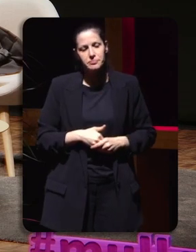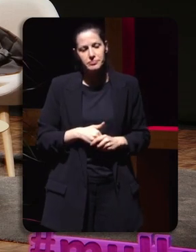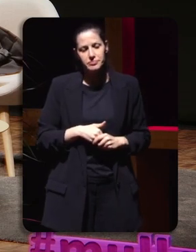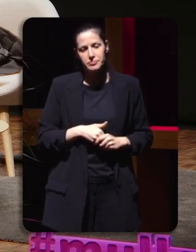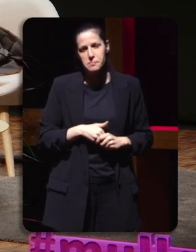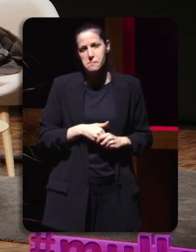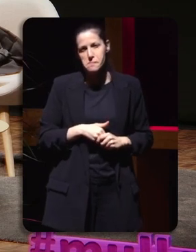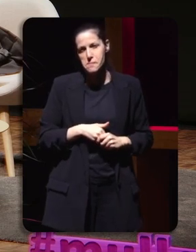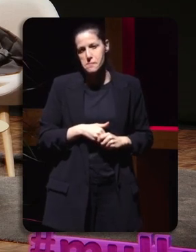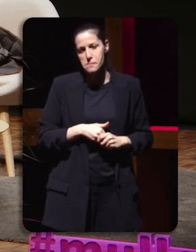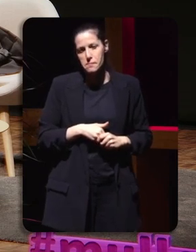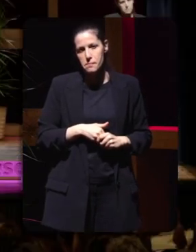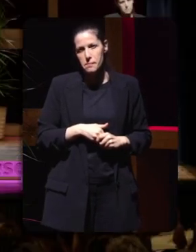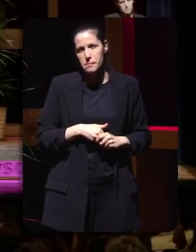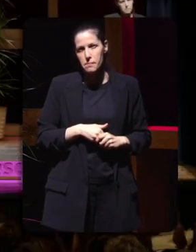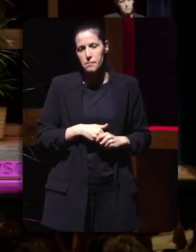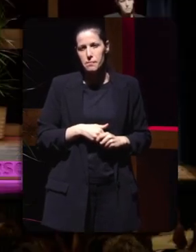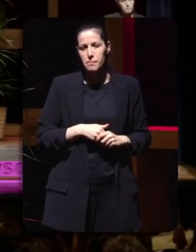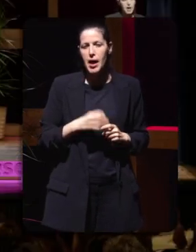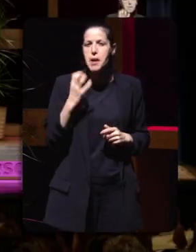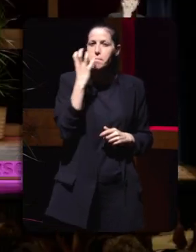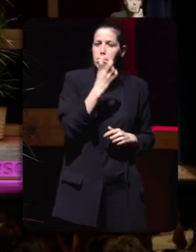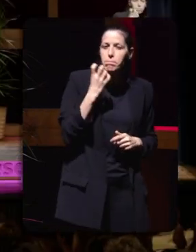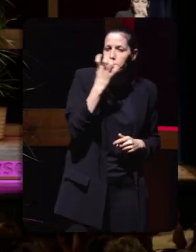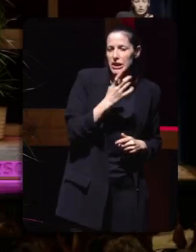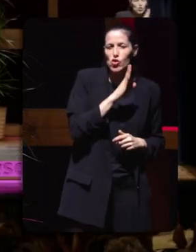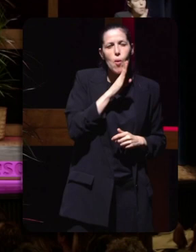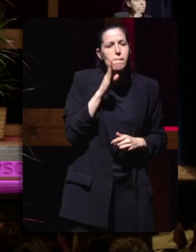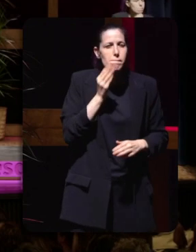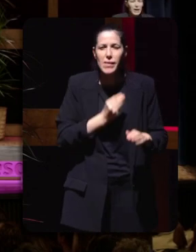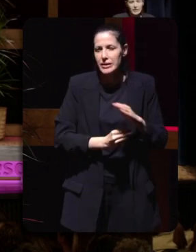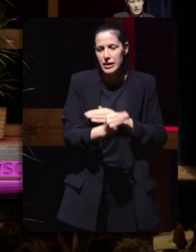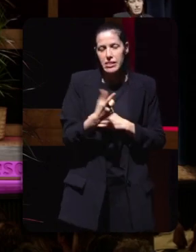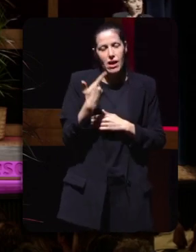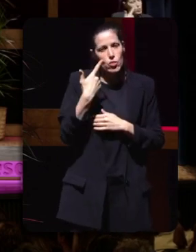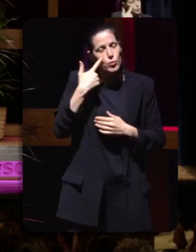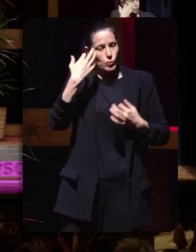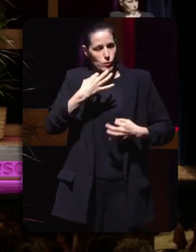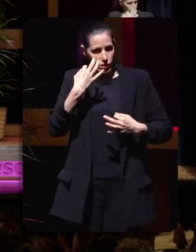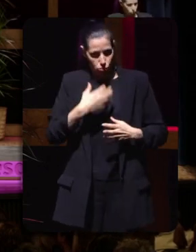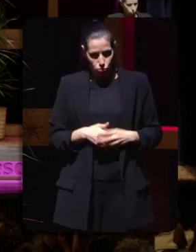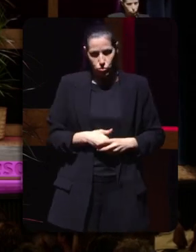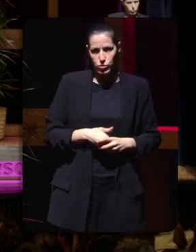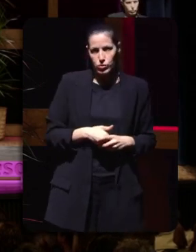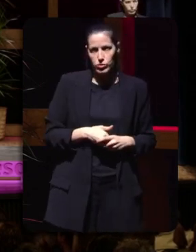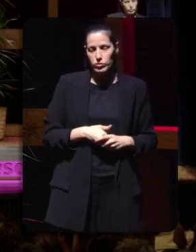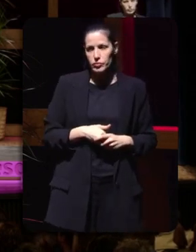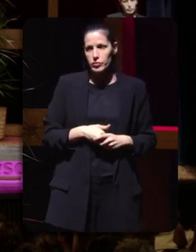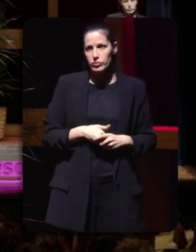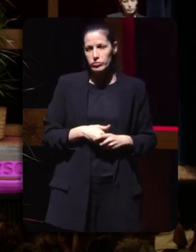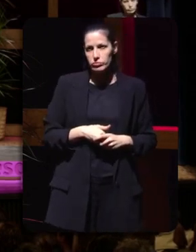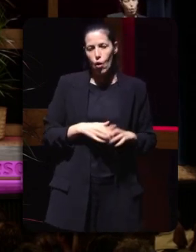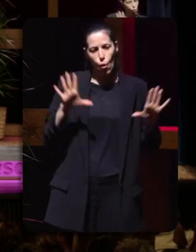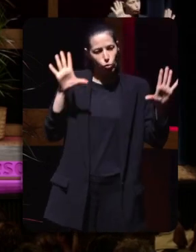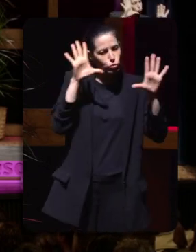con una con un mito de la maternidad que es muy terrorífico y muy tenebroso a ver y